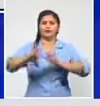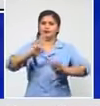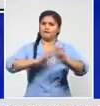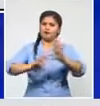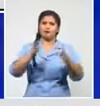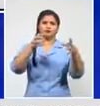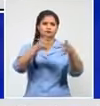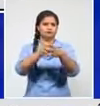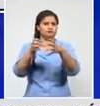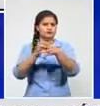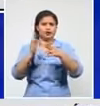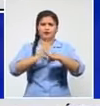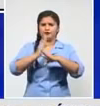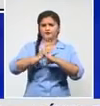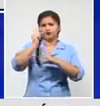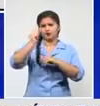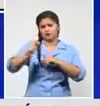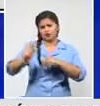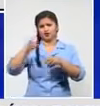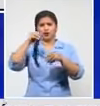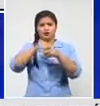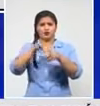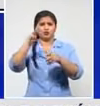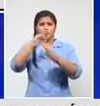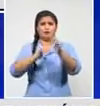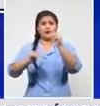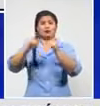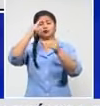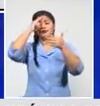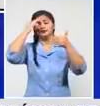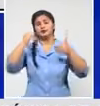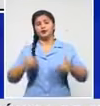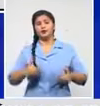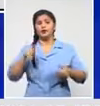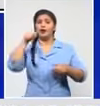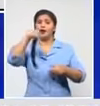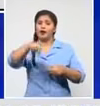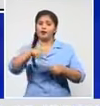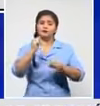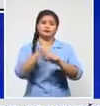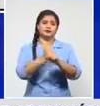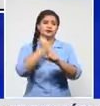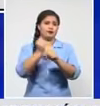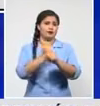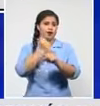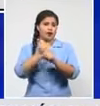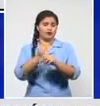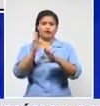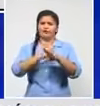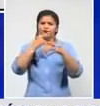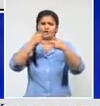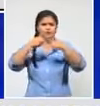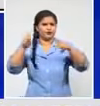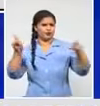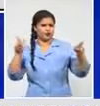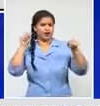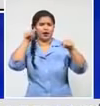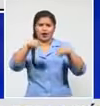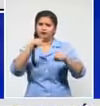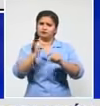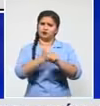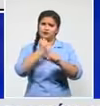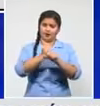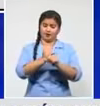acompañando, de aquí del Ministerio, y realmente va teniendo un efecto, pero de todas